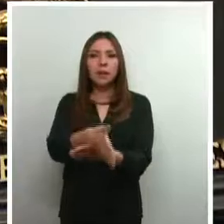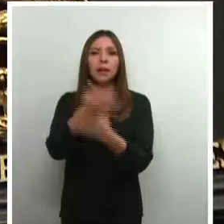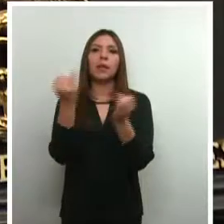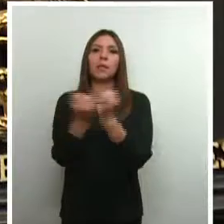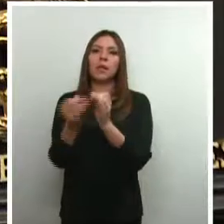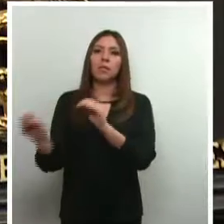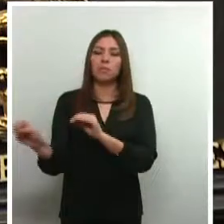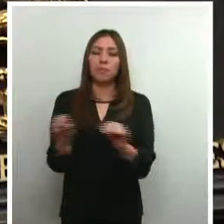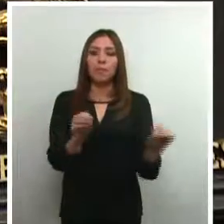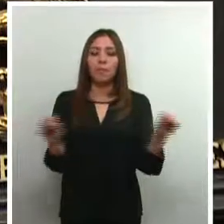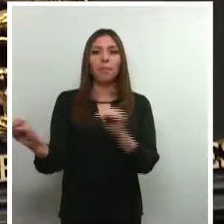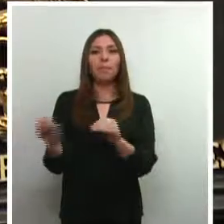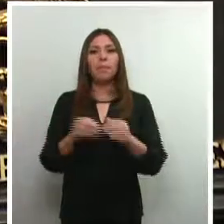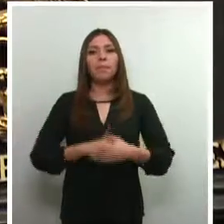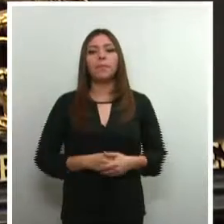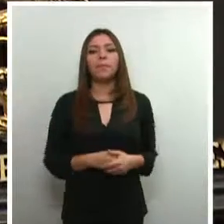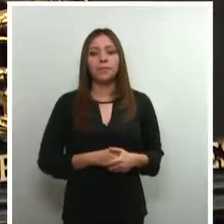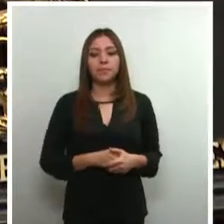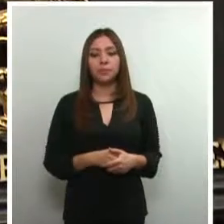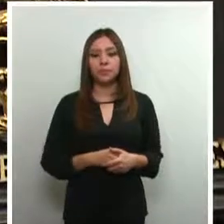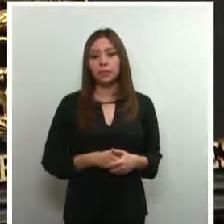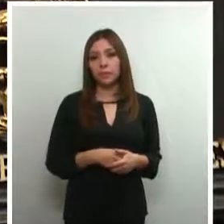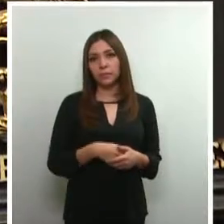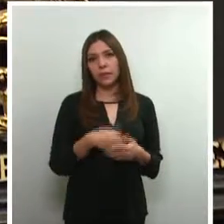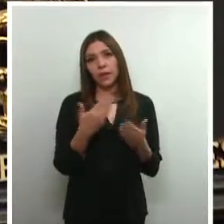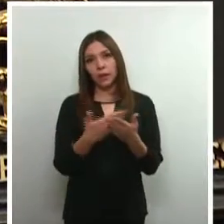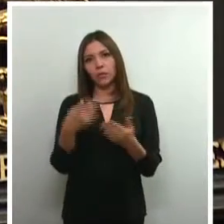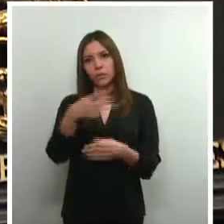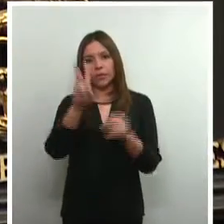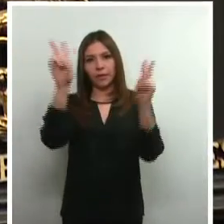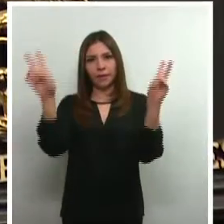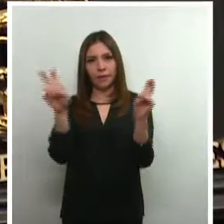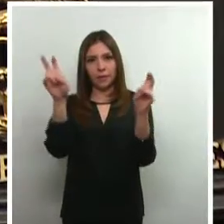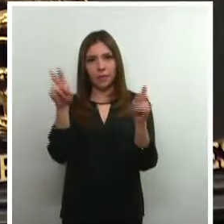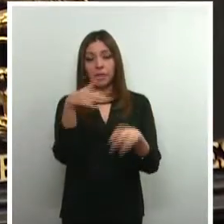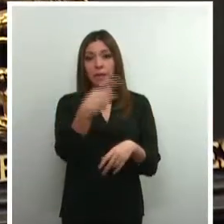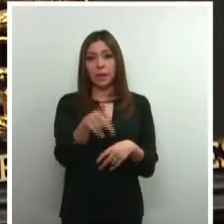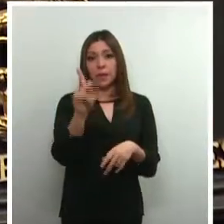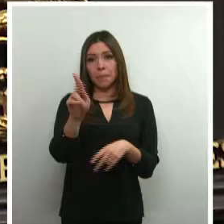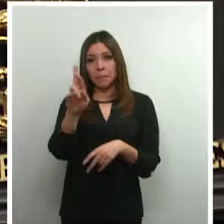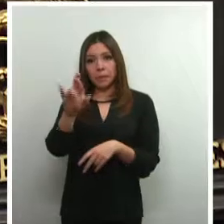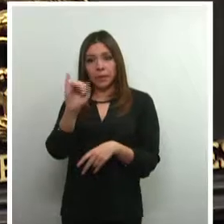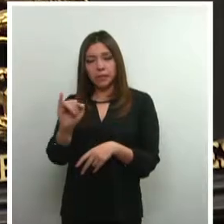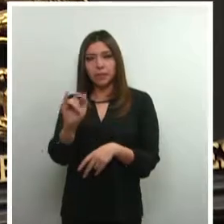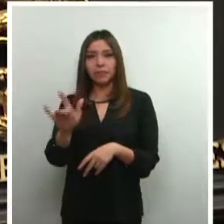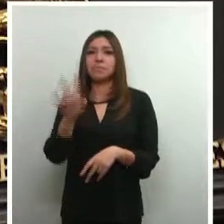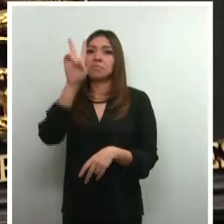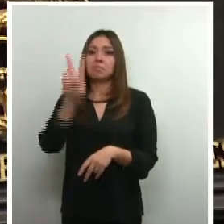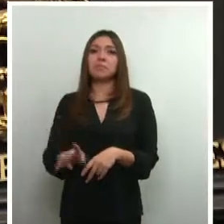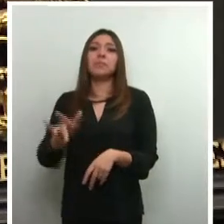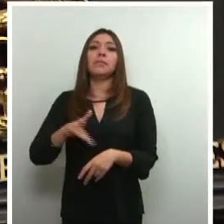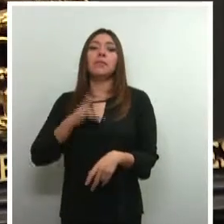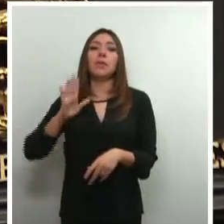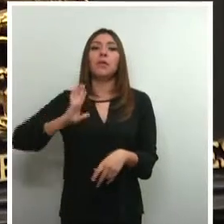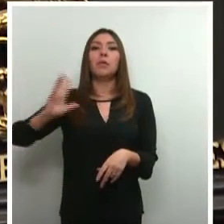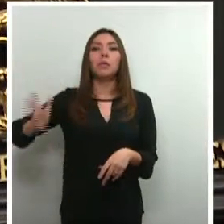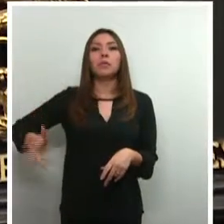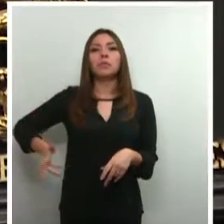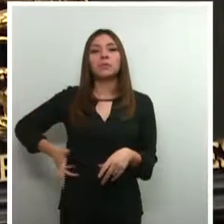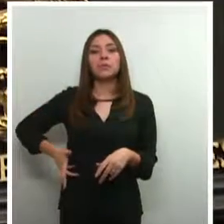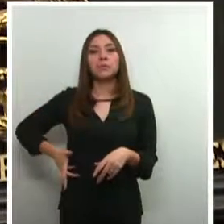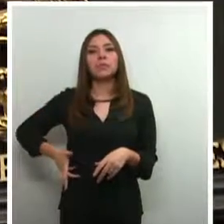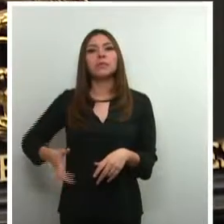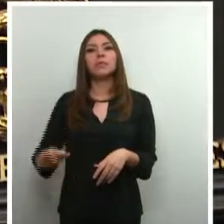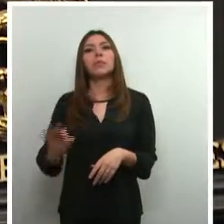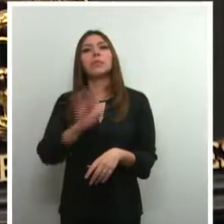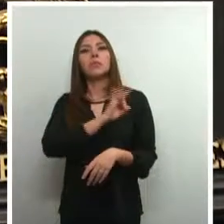movilidad. En este tema, pues para el PRI estamos muy orgullosos de poder